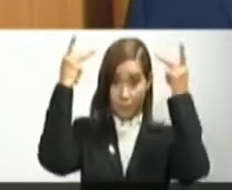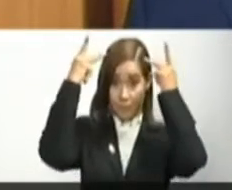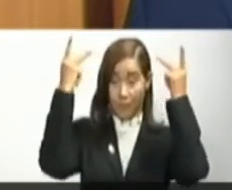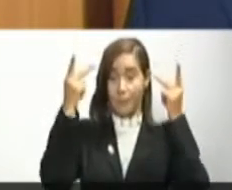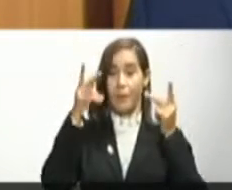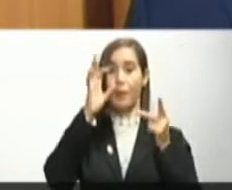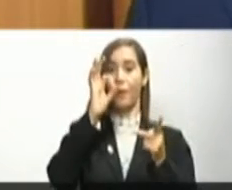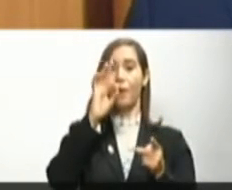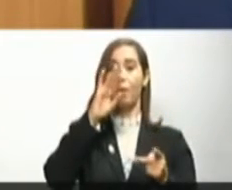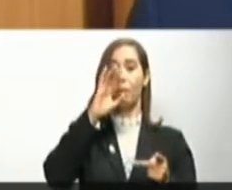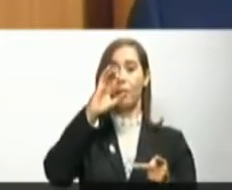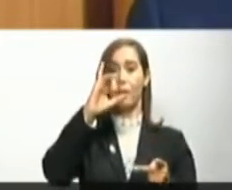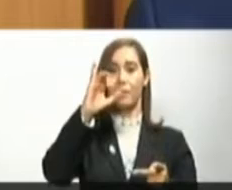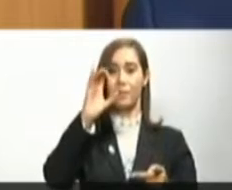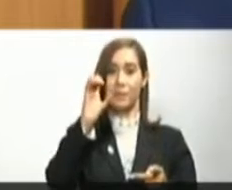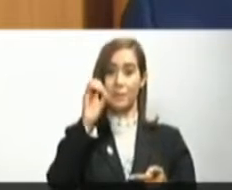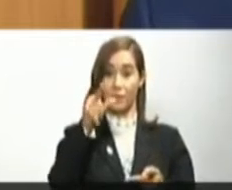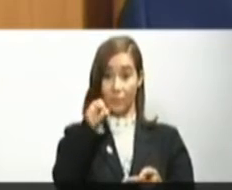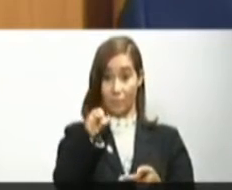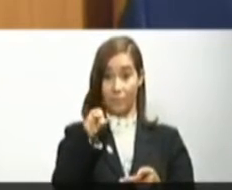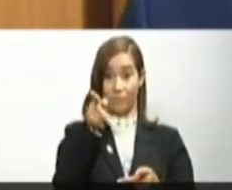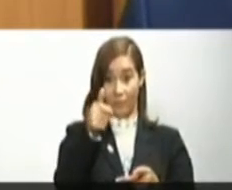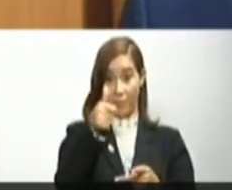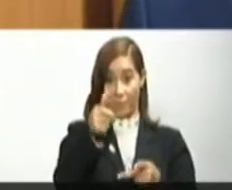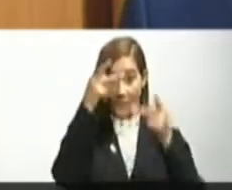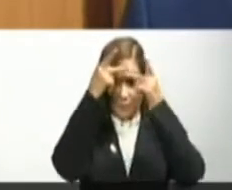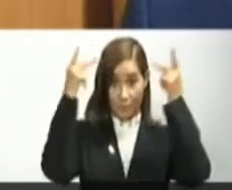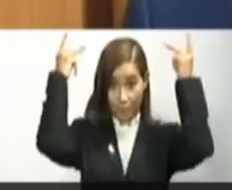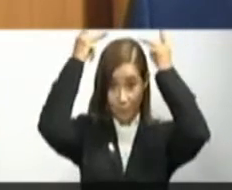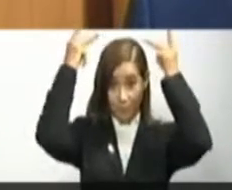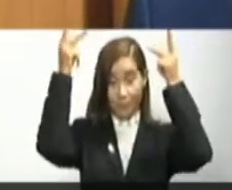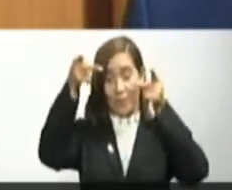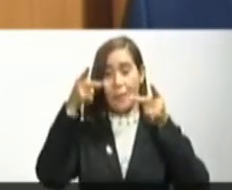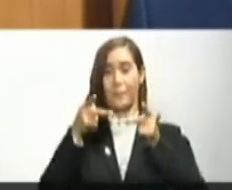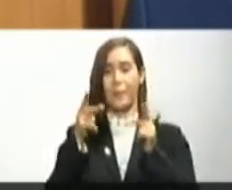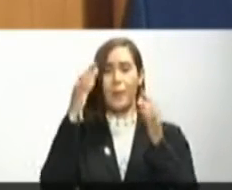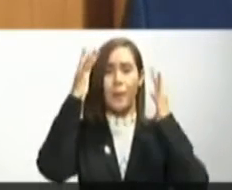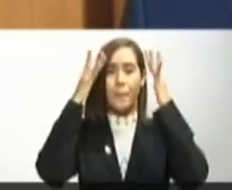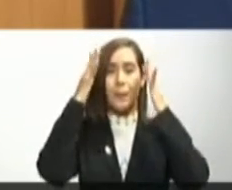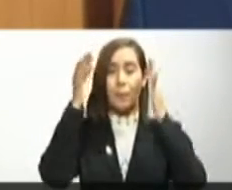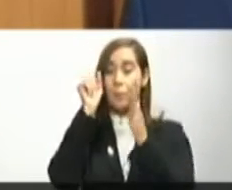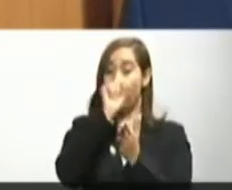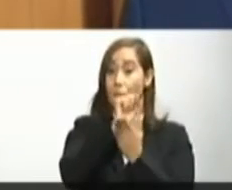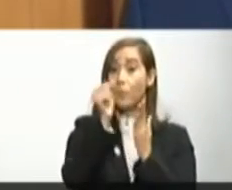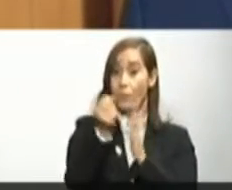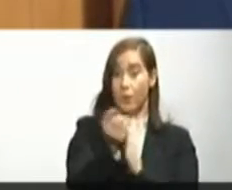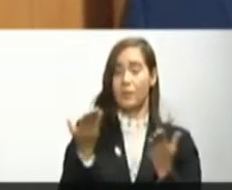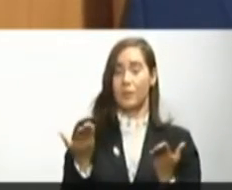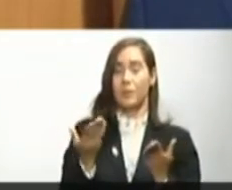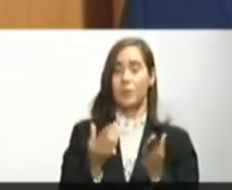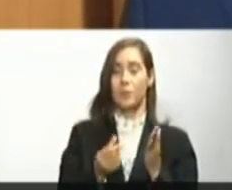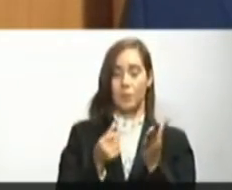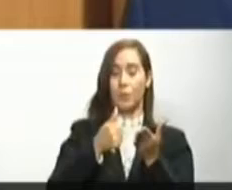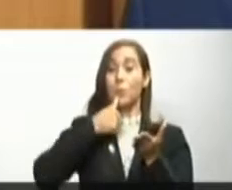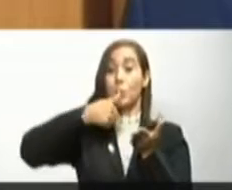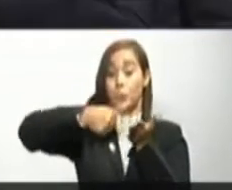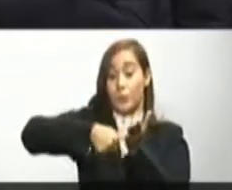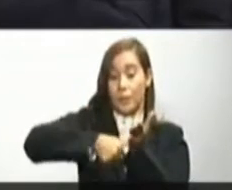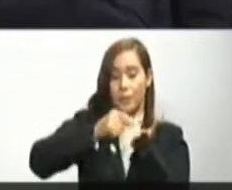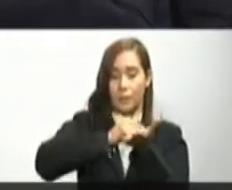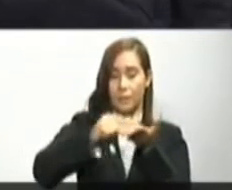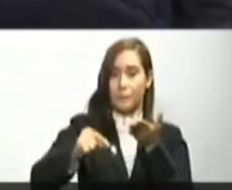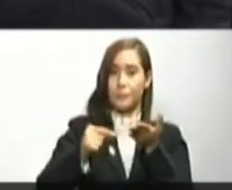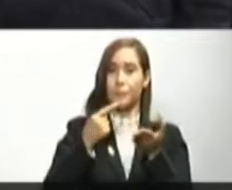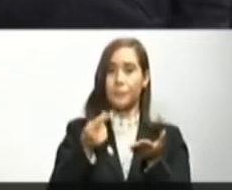carta y él mismo, el mismo Papa también preocupado por la situación, y solo voy a citar un párrafo de él